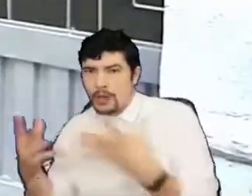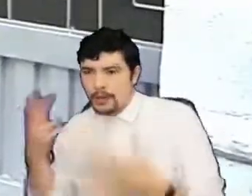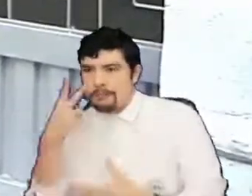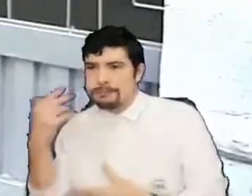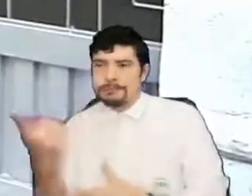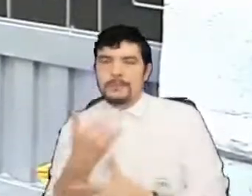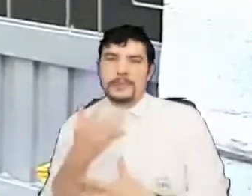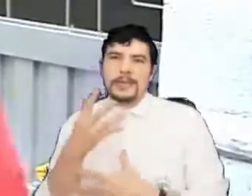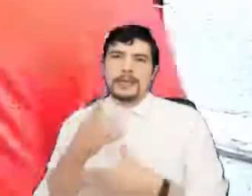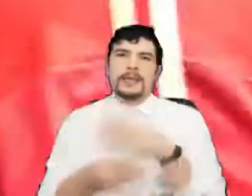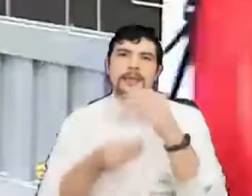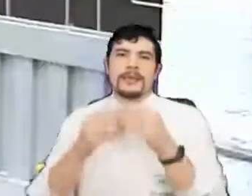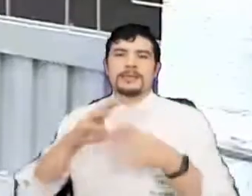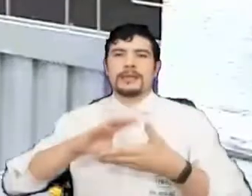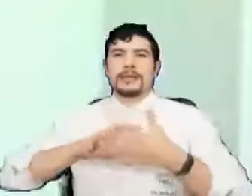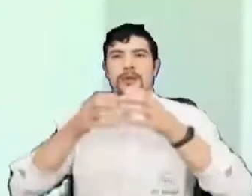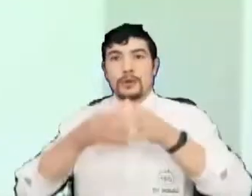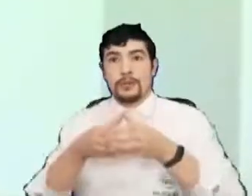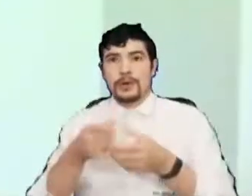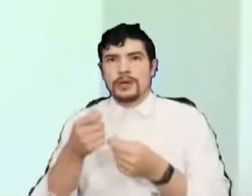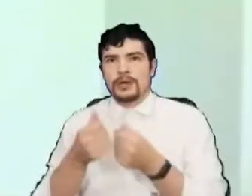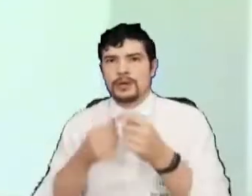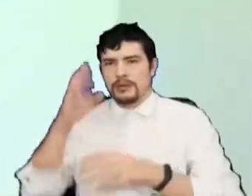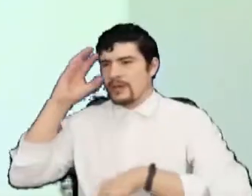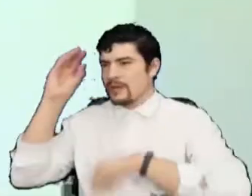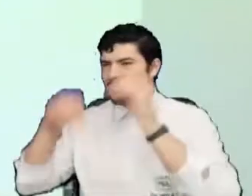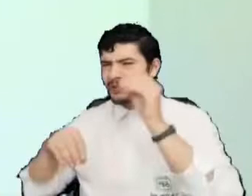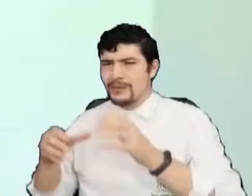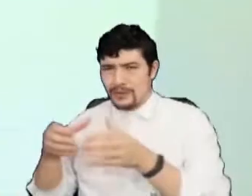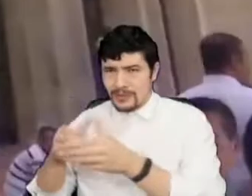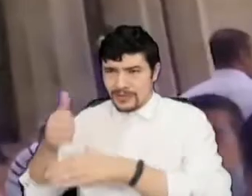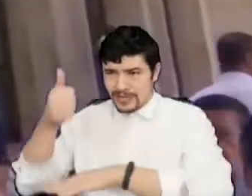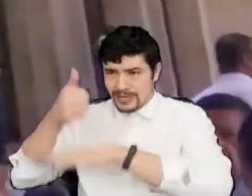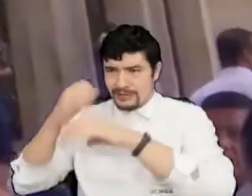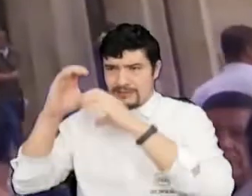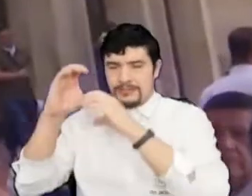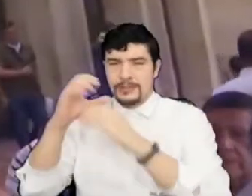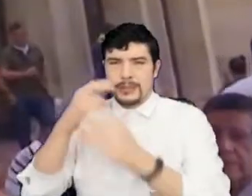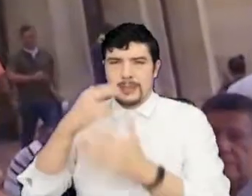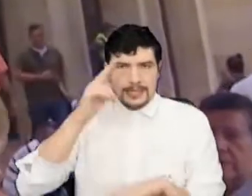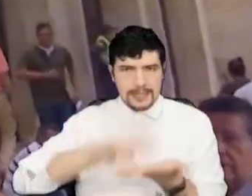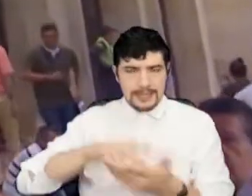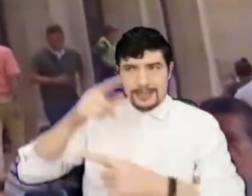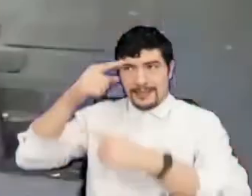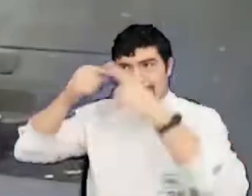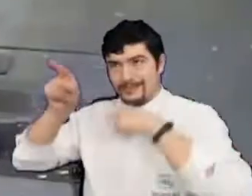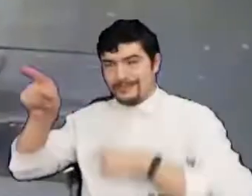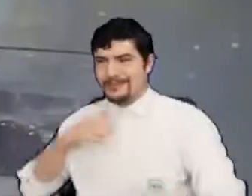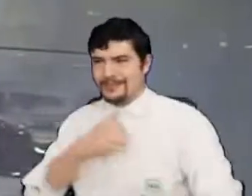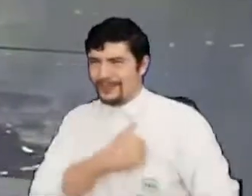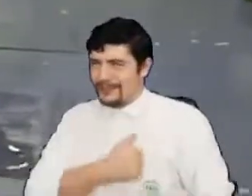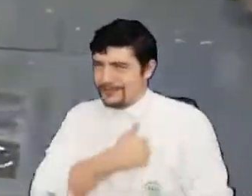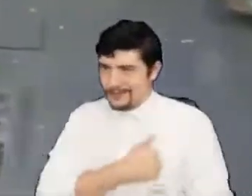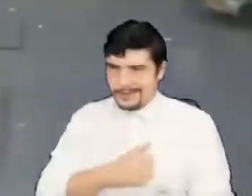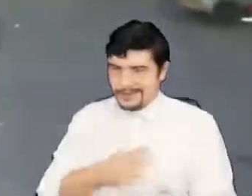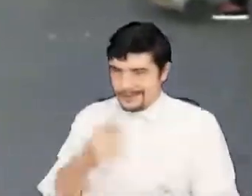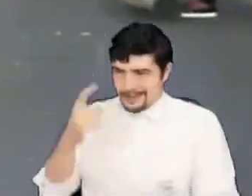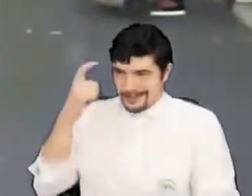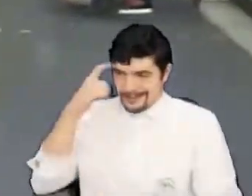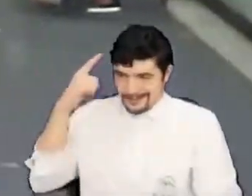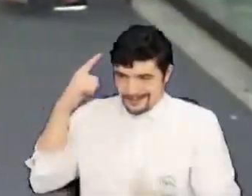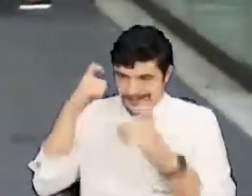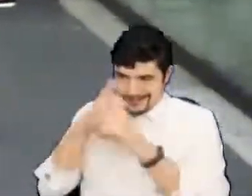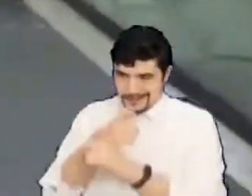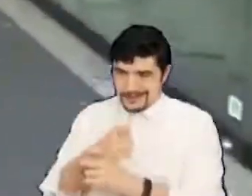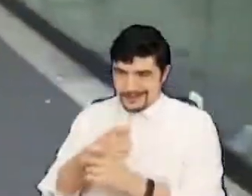es apoyado por la directiva de la Cámara de Comercio, quienes enviaron un oficio a la administración municipal para que replantee las medidas adoptadas